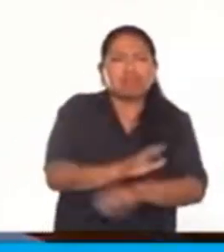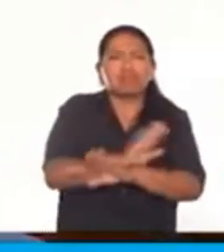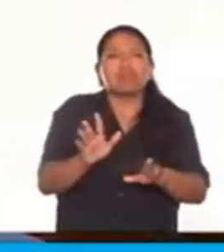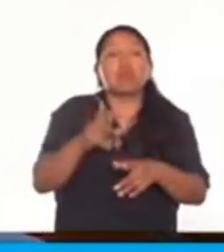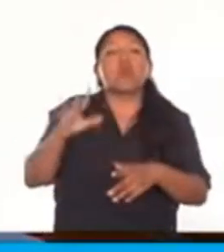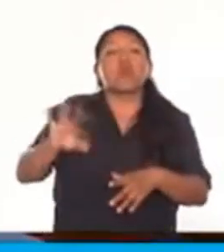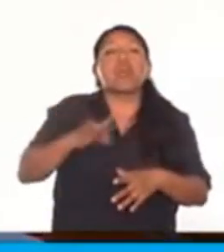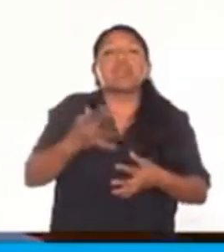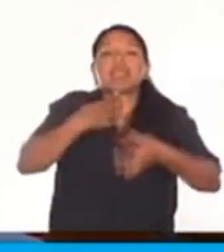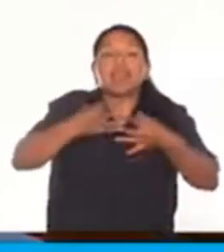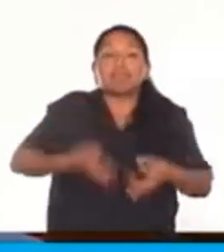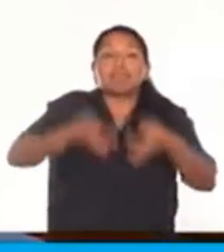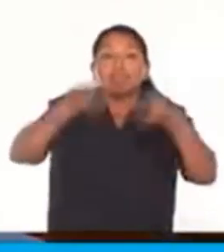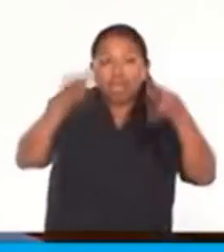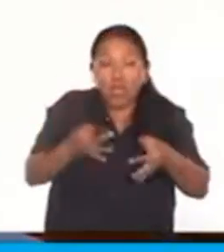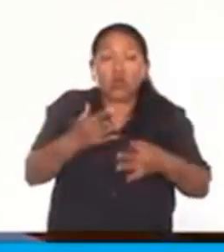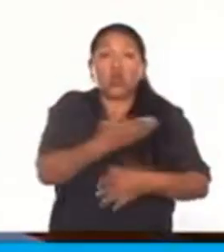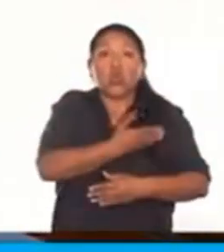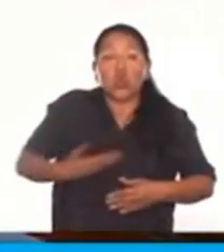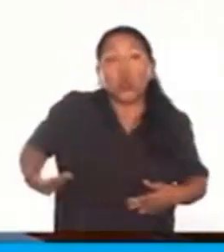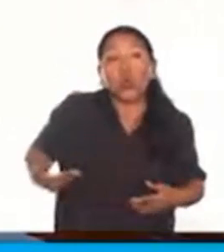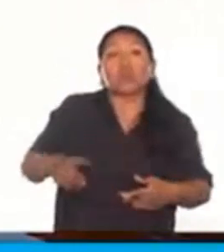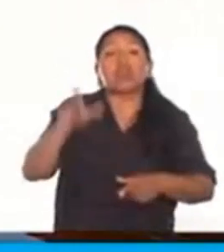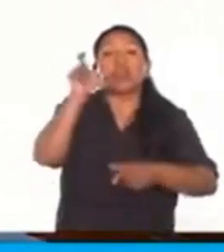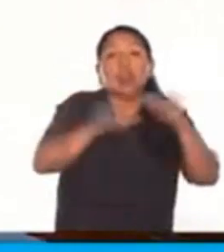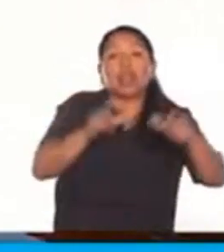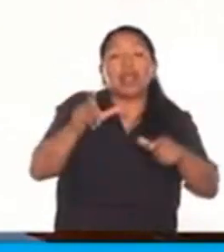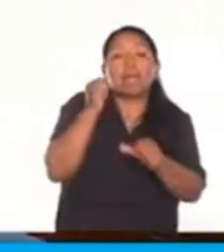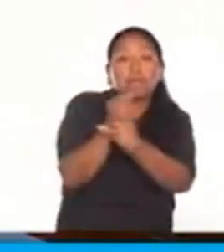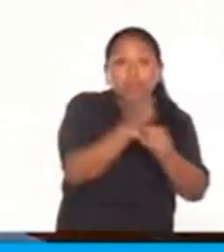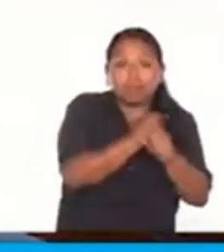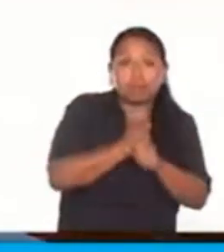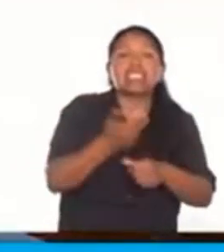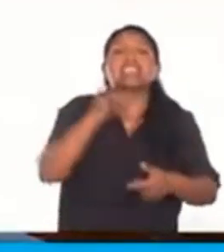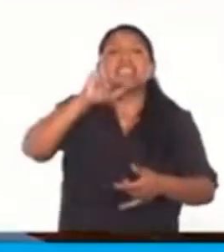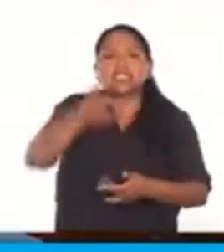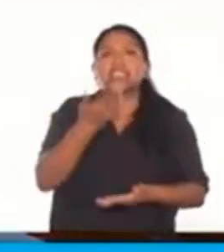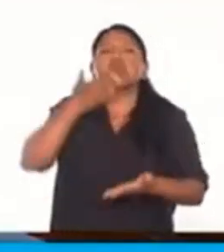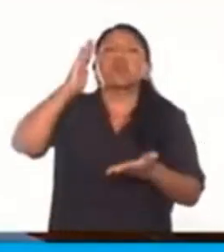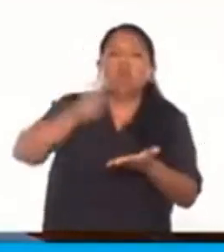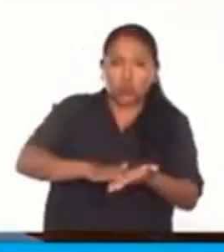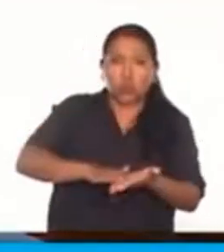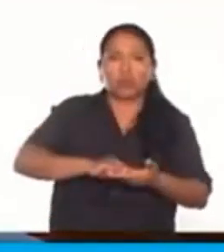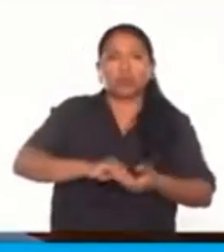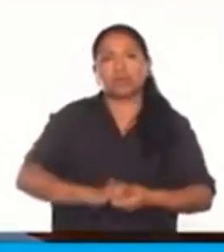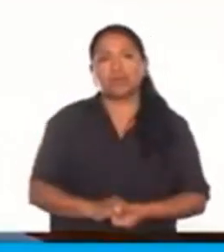que merezca ser vivida y un gobierno de las y los trabajadores, sí, juro.